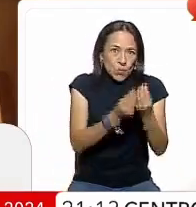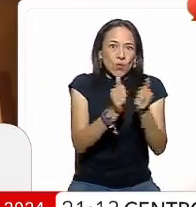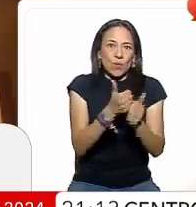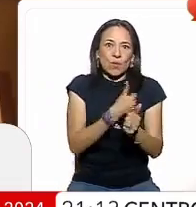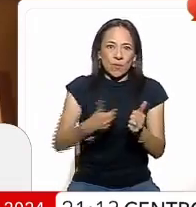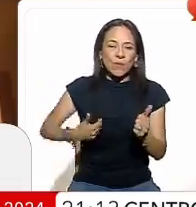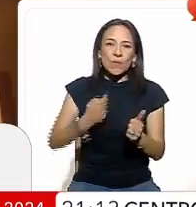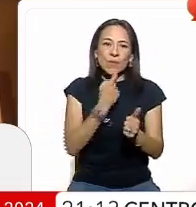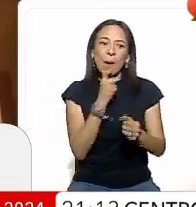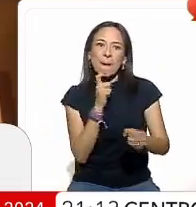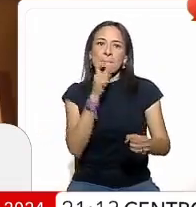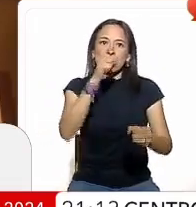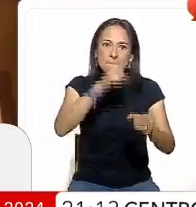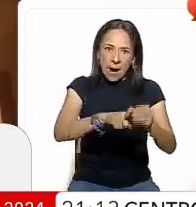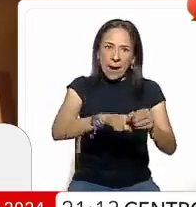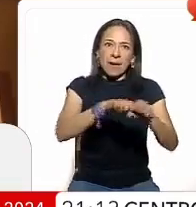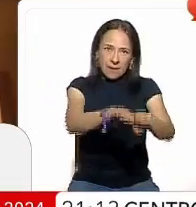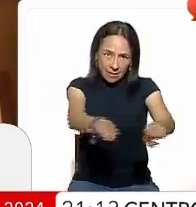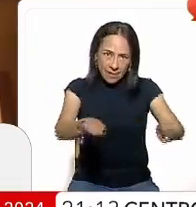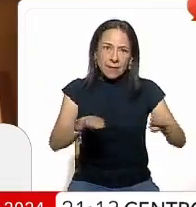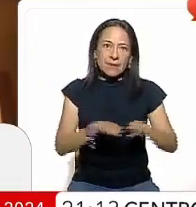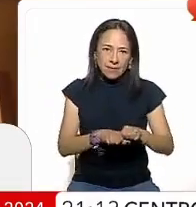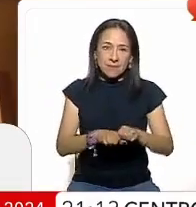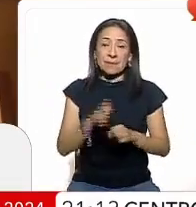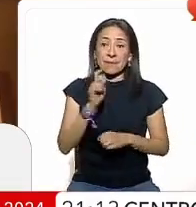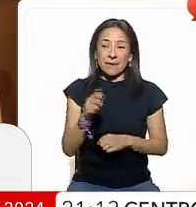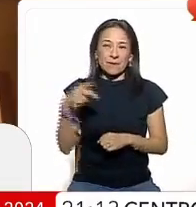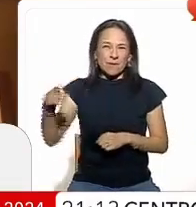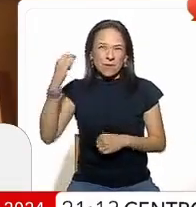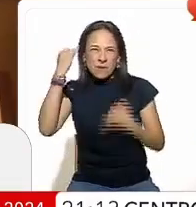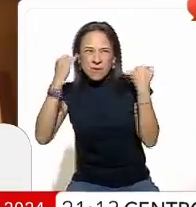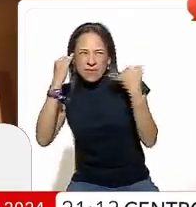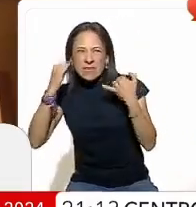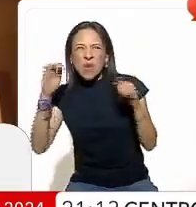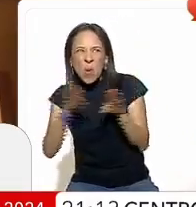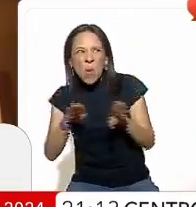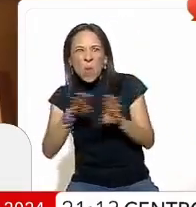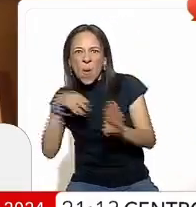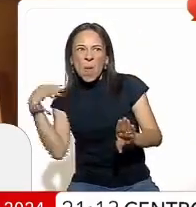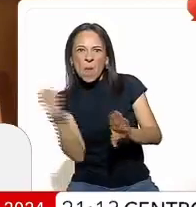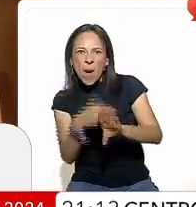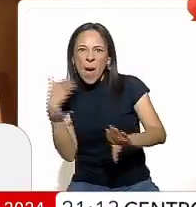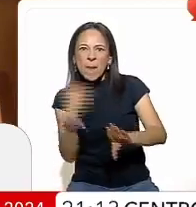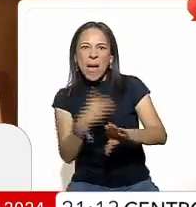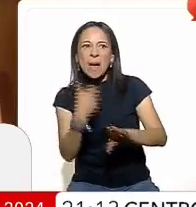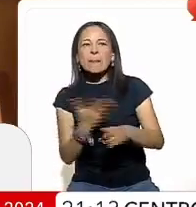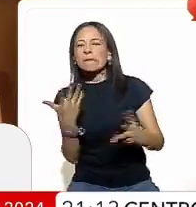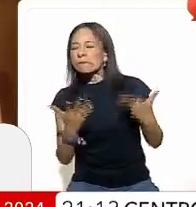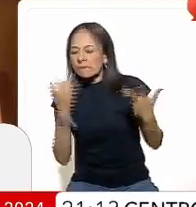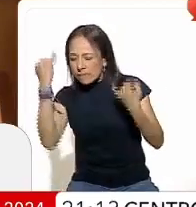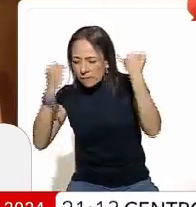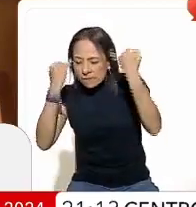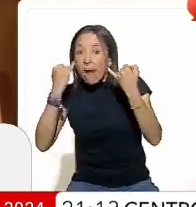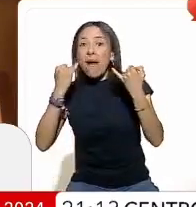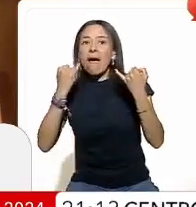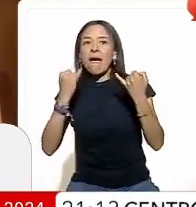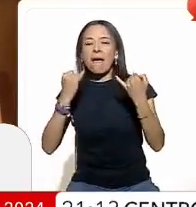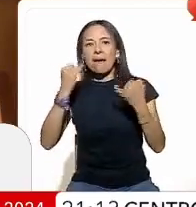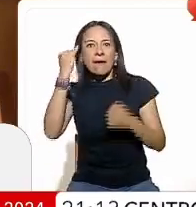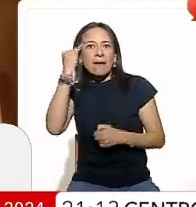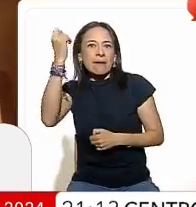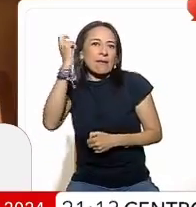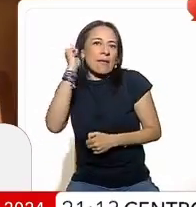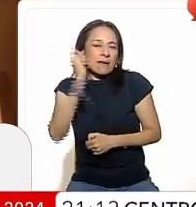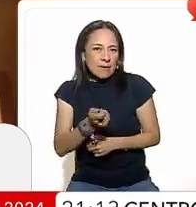Obrador, y la estrategia era pegarnos donde más nos duele, que es nuestra honestidad en la Cuarta Transformación. Y la